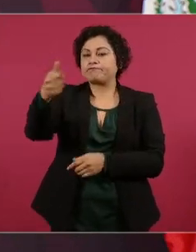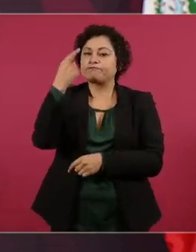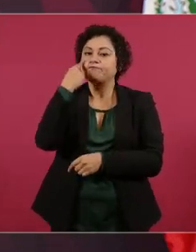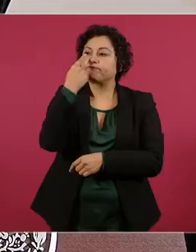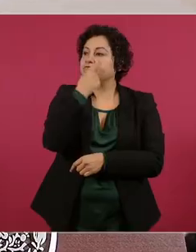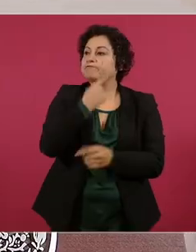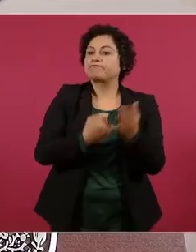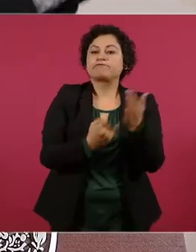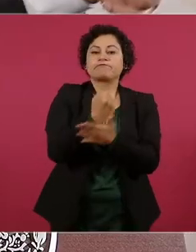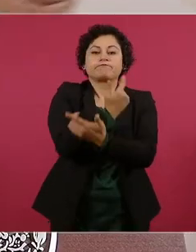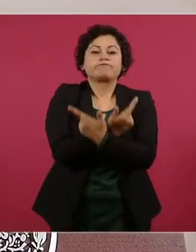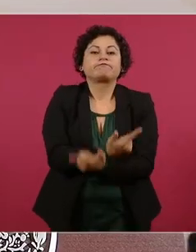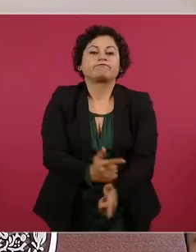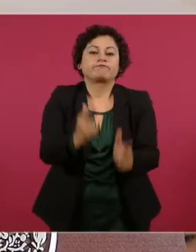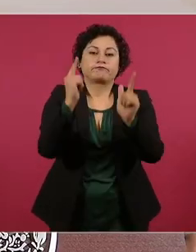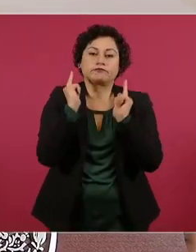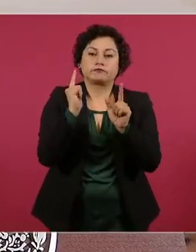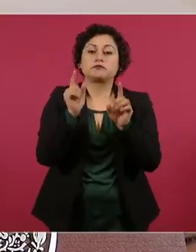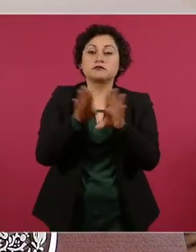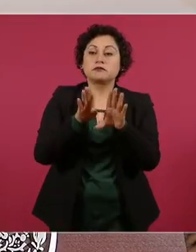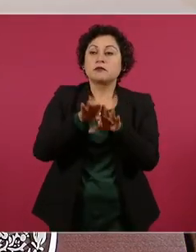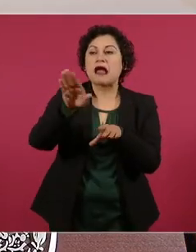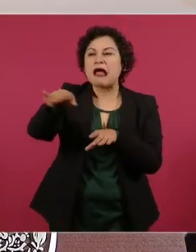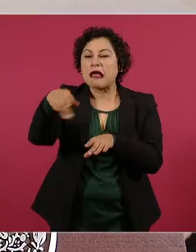que no haya compra de votos,